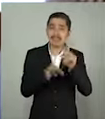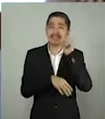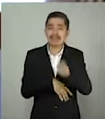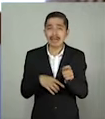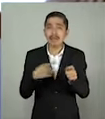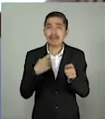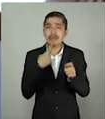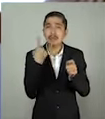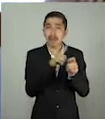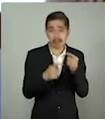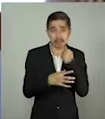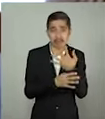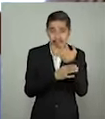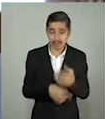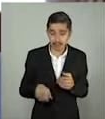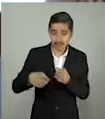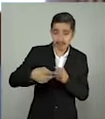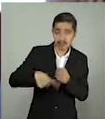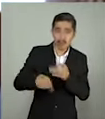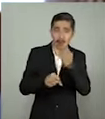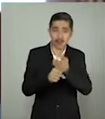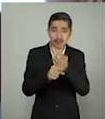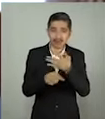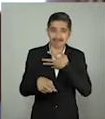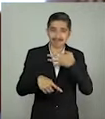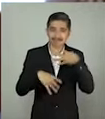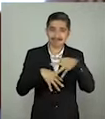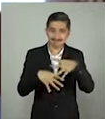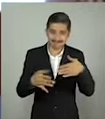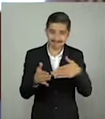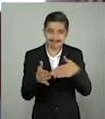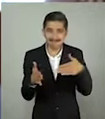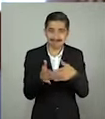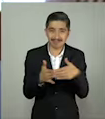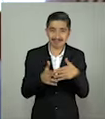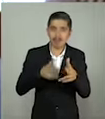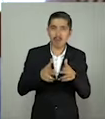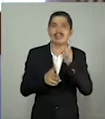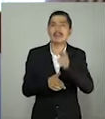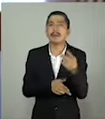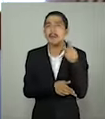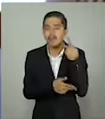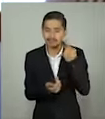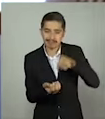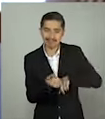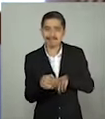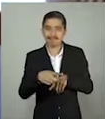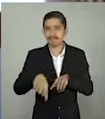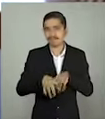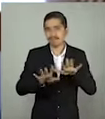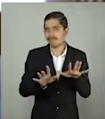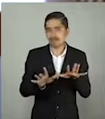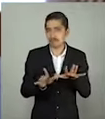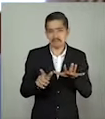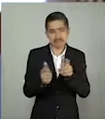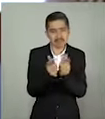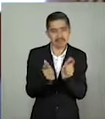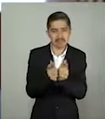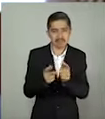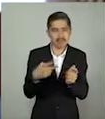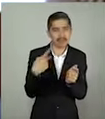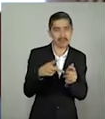demanda de quienes hoy tienen bloqueadas las vías del tren es una demanda política de intereses que